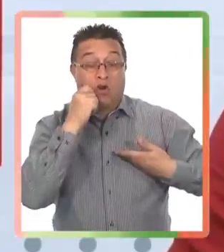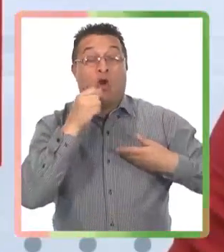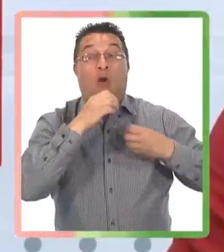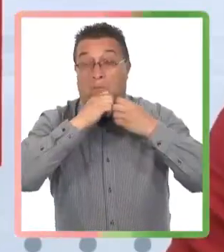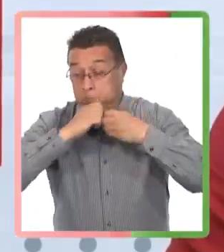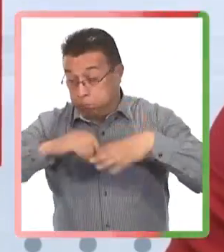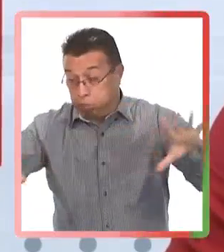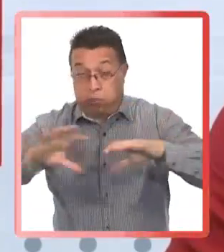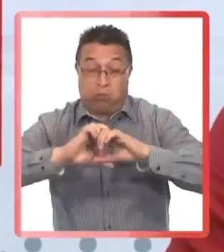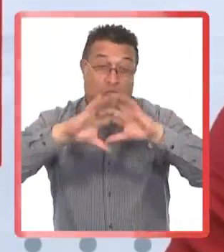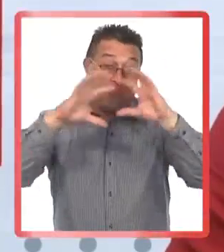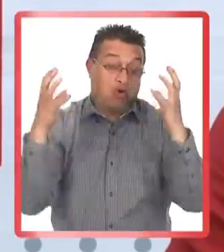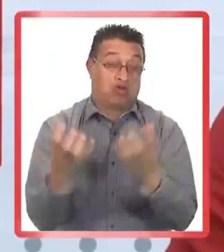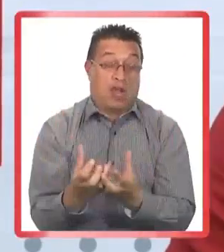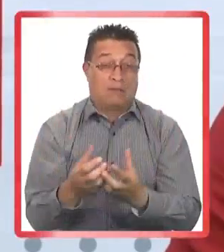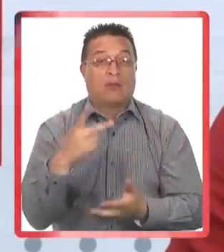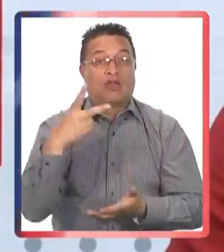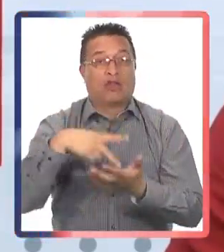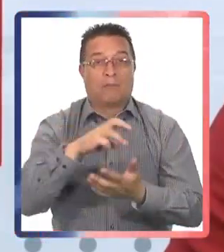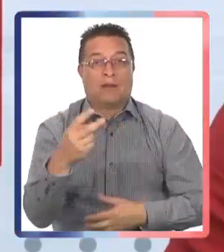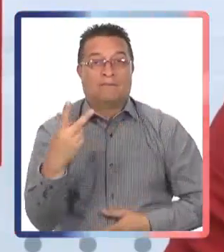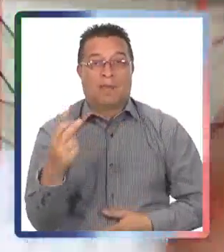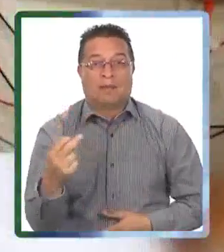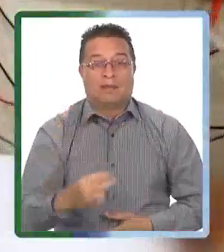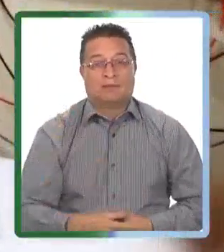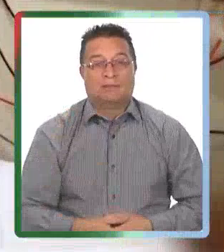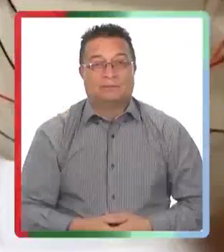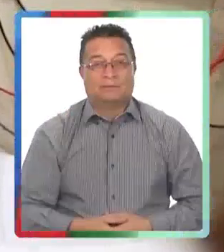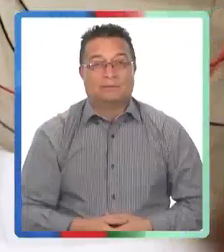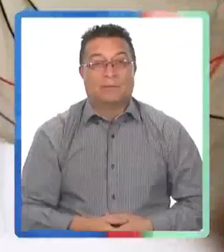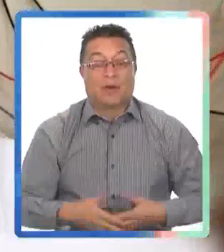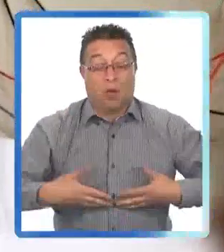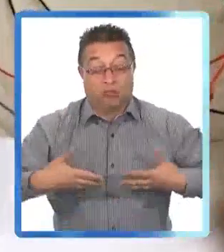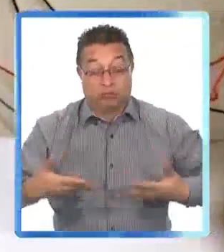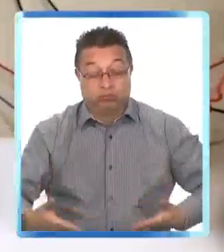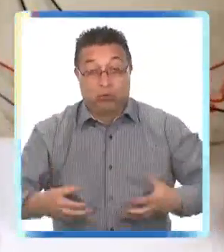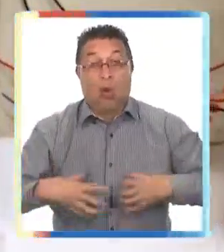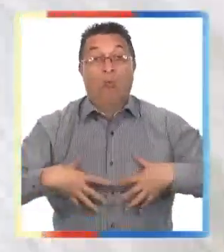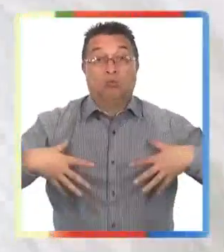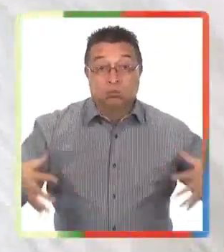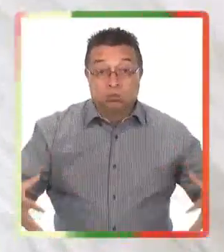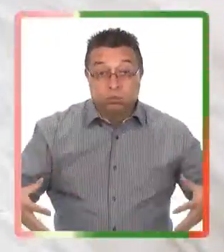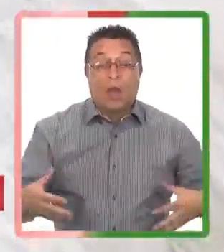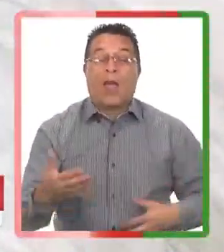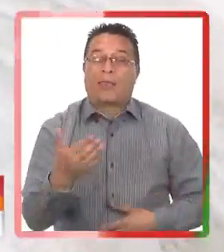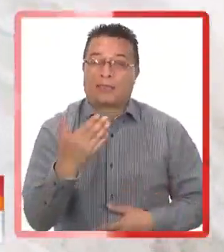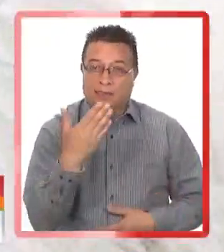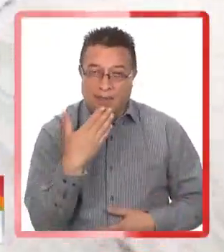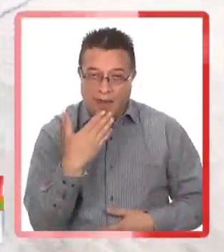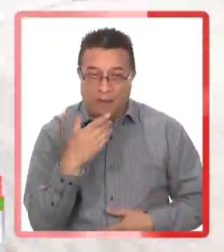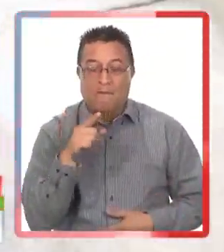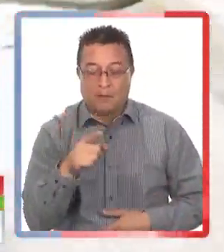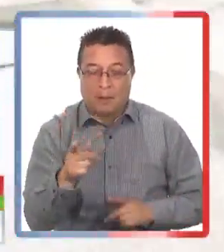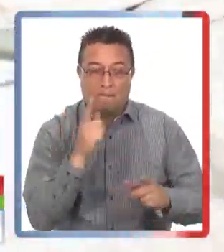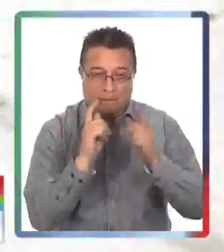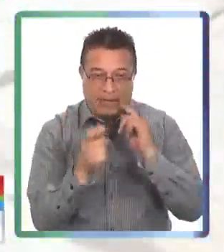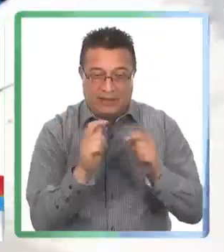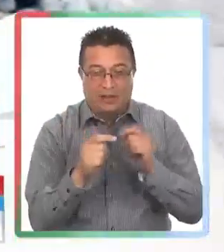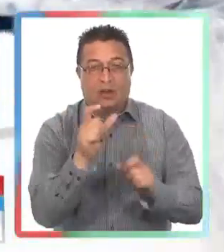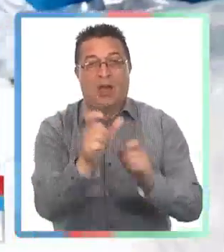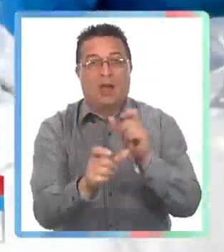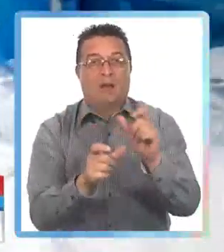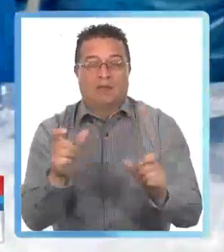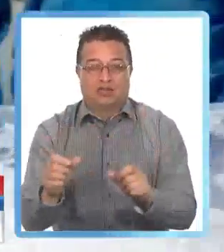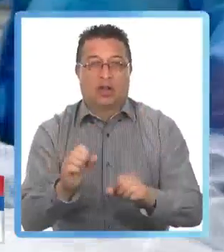empieza a producir una pandemia el año 2020. El sobrepeso y obesidad también son condiciones que ponen en peligro a las